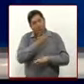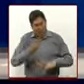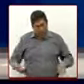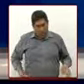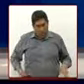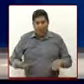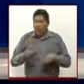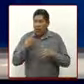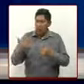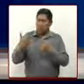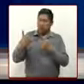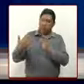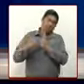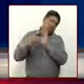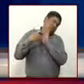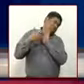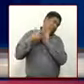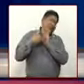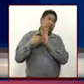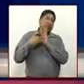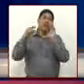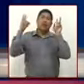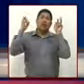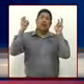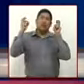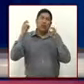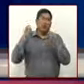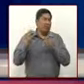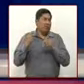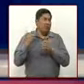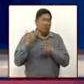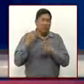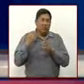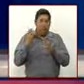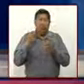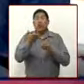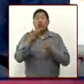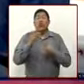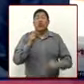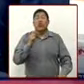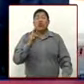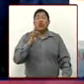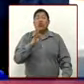gobierno está recibiendo un ataque de una especie de golpe blando. Estoy contigo, Tufi.